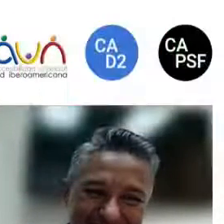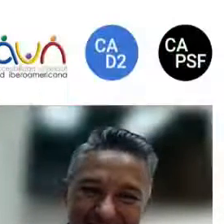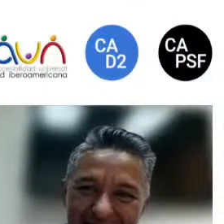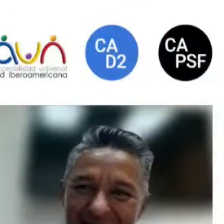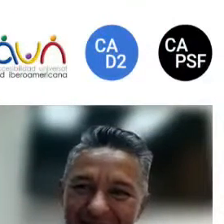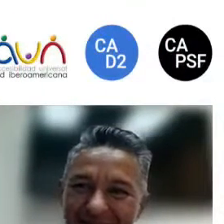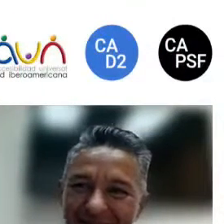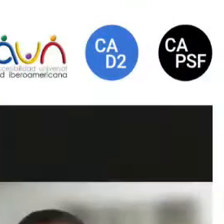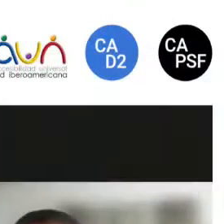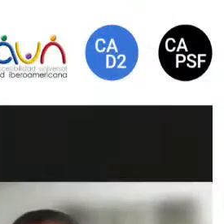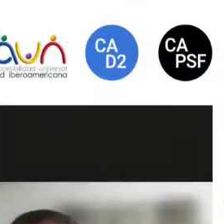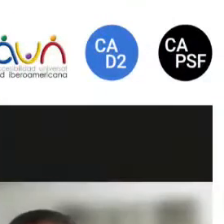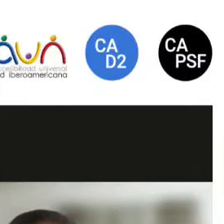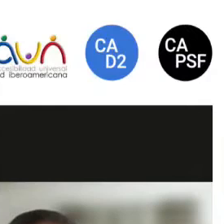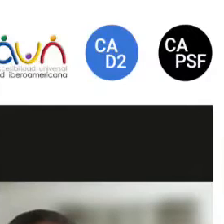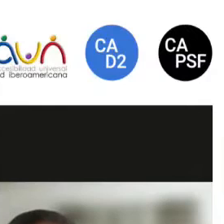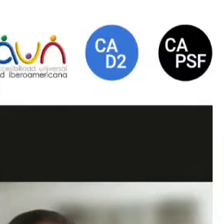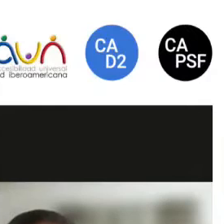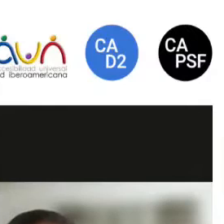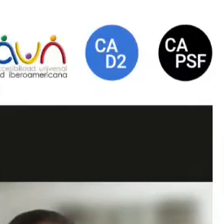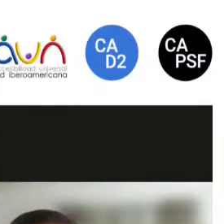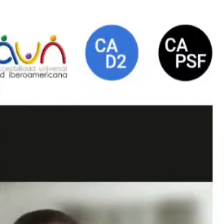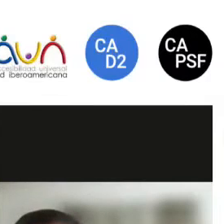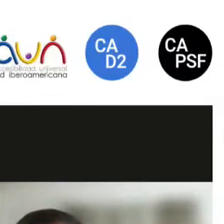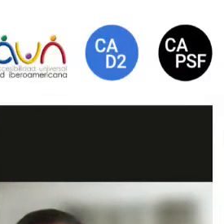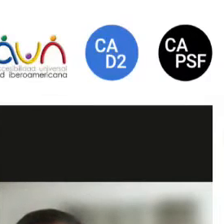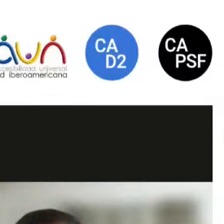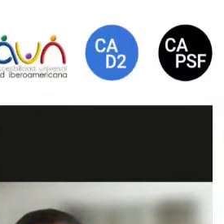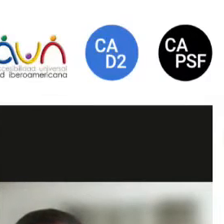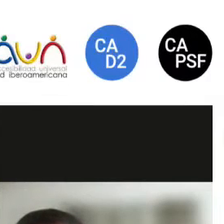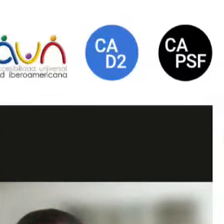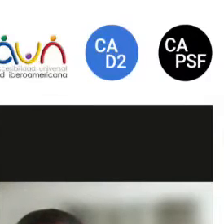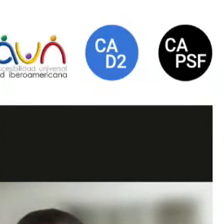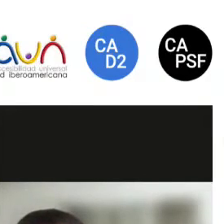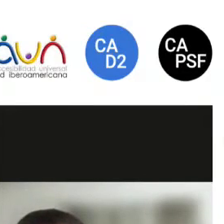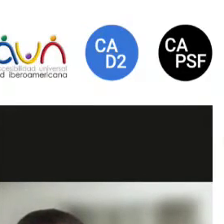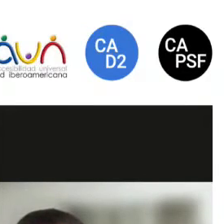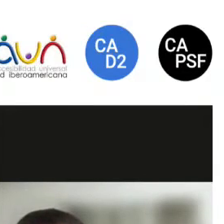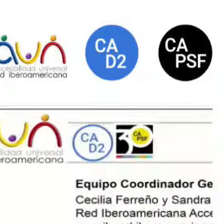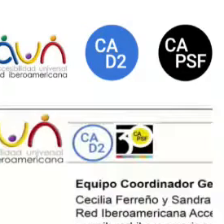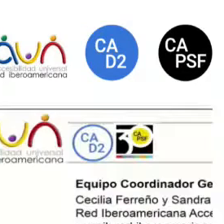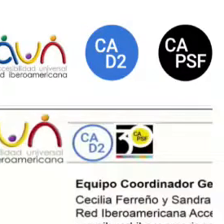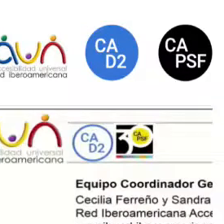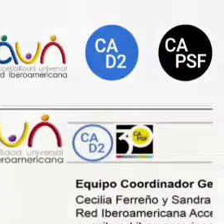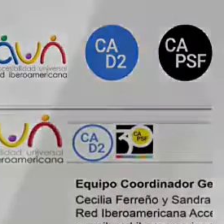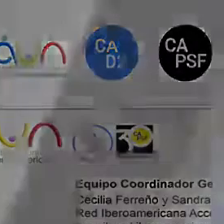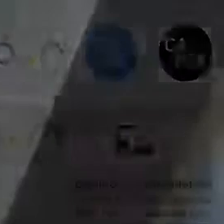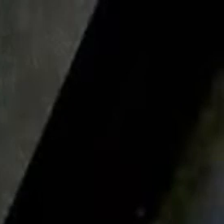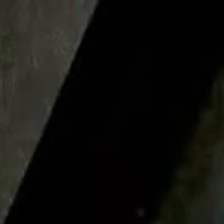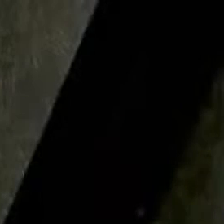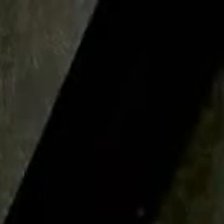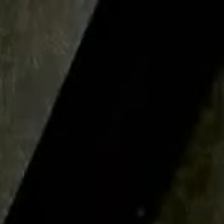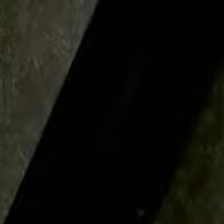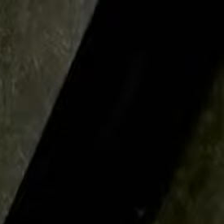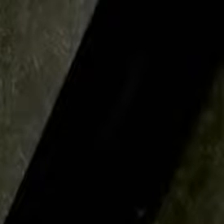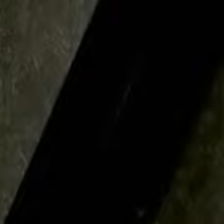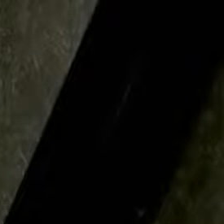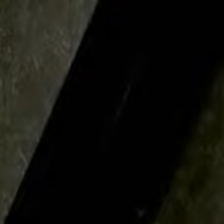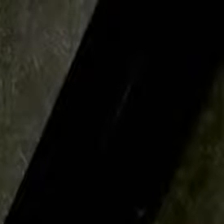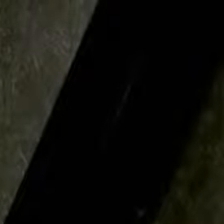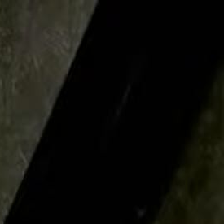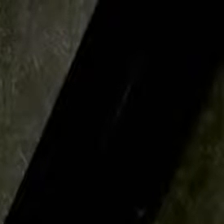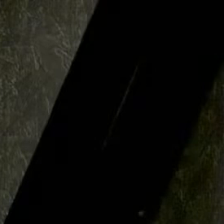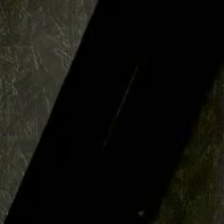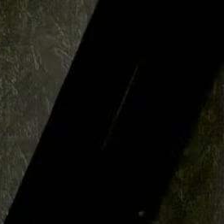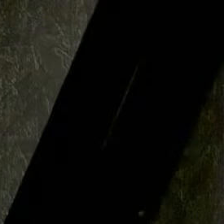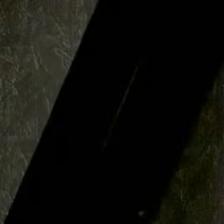nosotros. Gustavo, vamos a pasar a Chile. Lo tenemos al arquitecto Ricardo Leñán